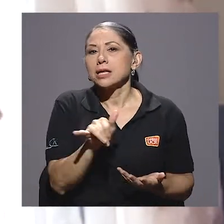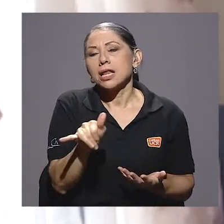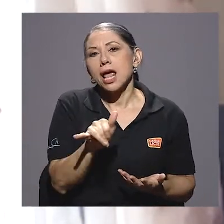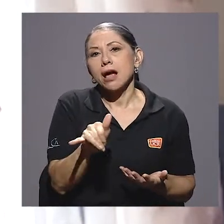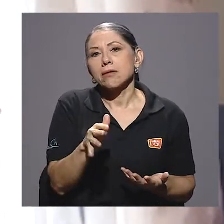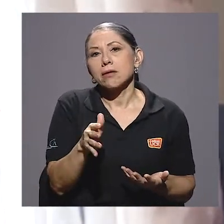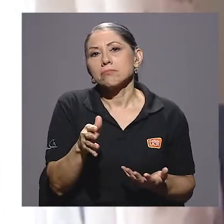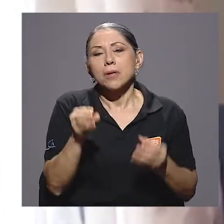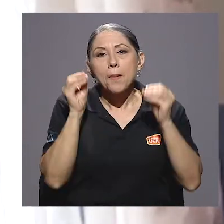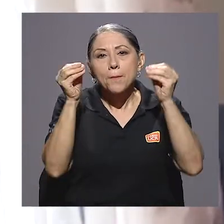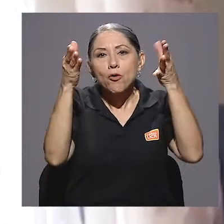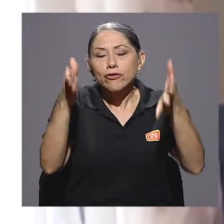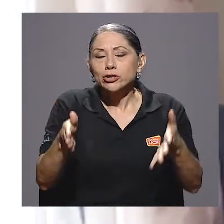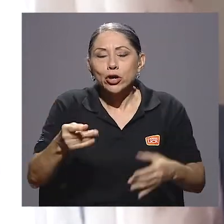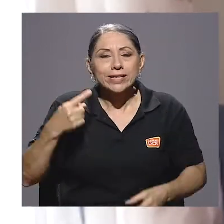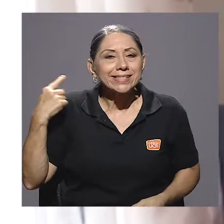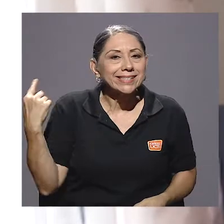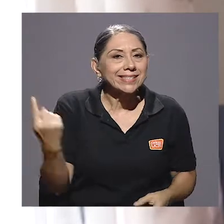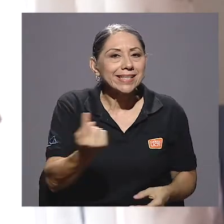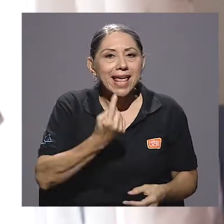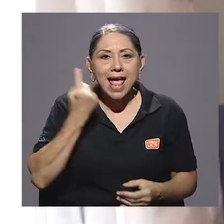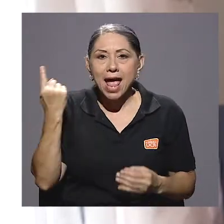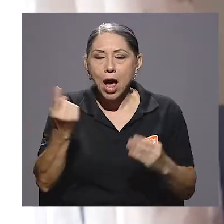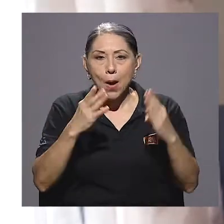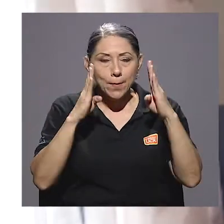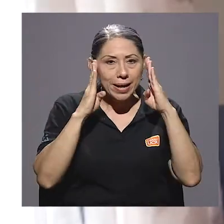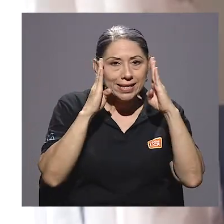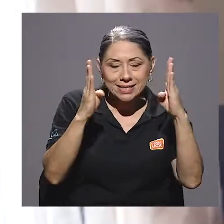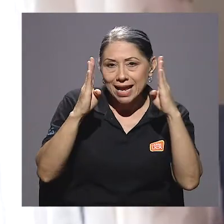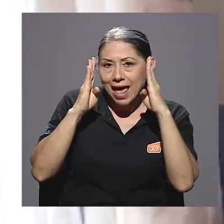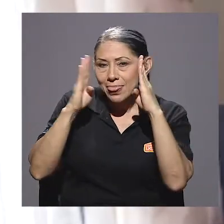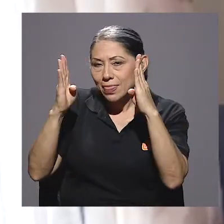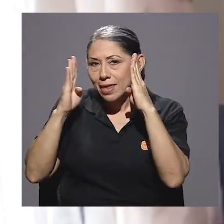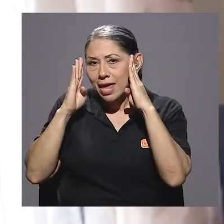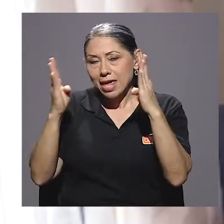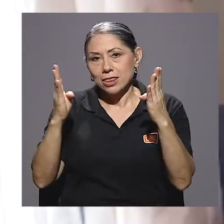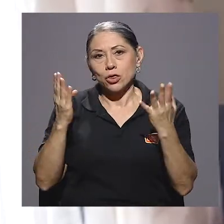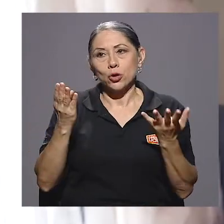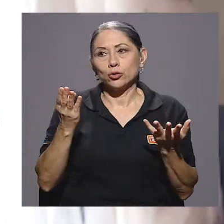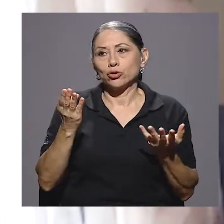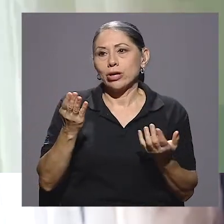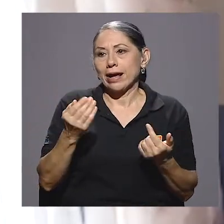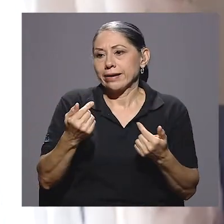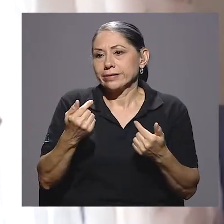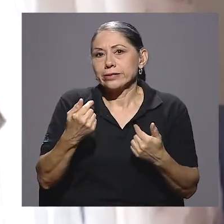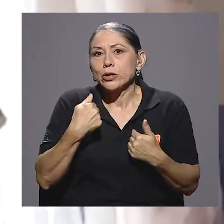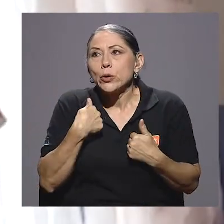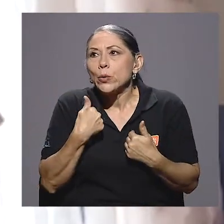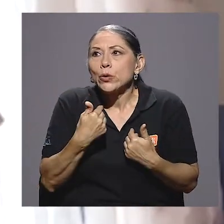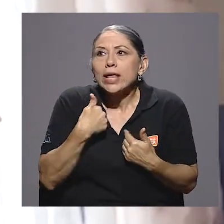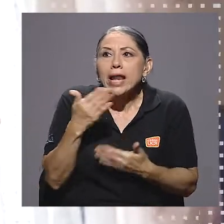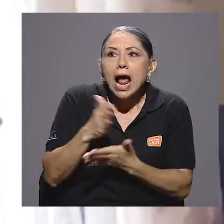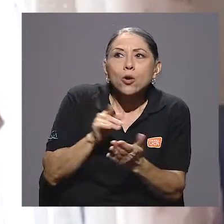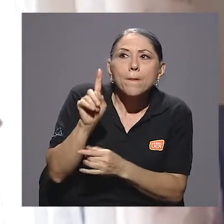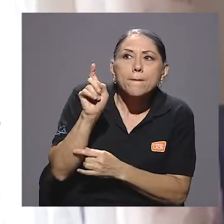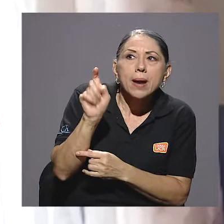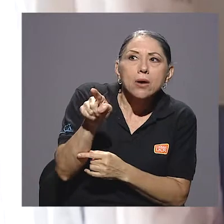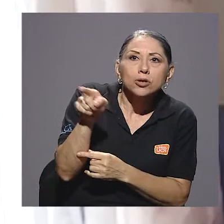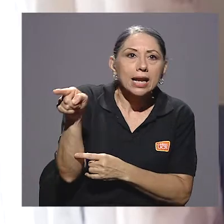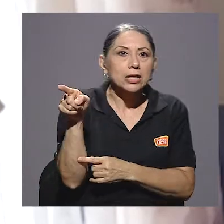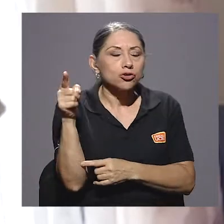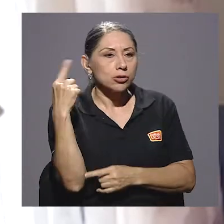los profesores siempre estén atentos a que si uno tiene una pregunta o algo, siempre estén